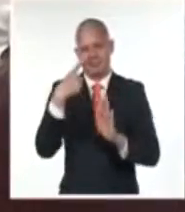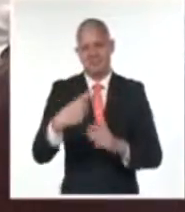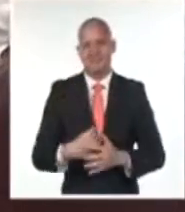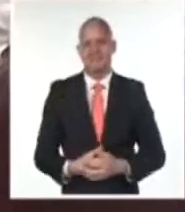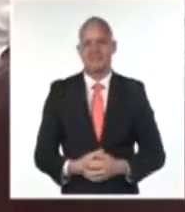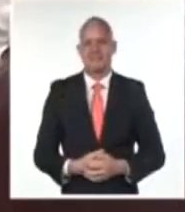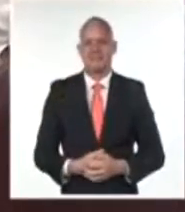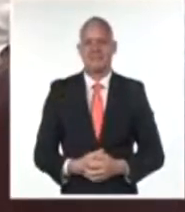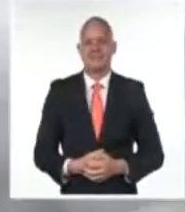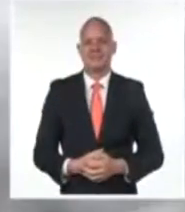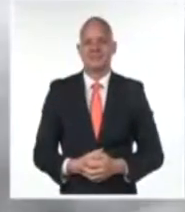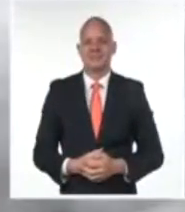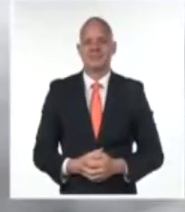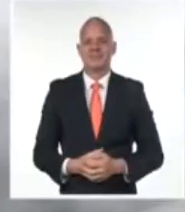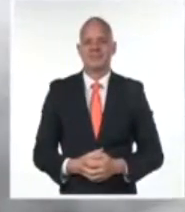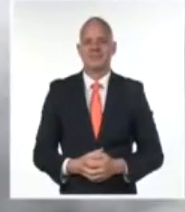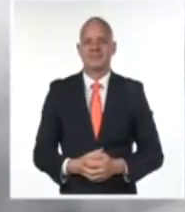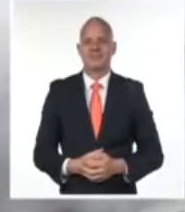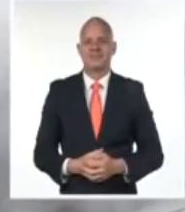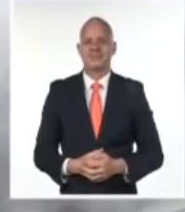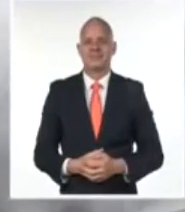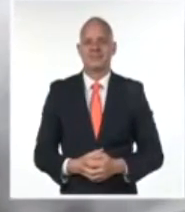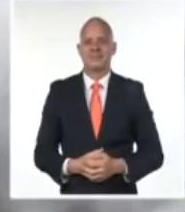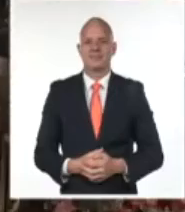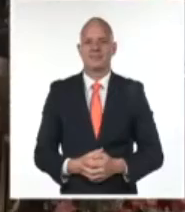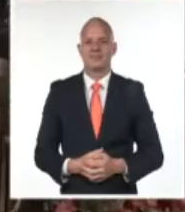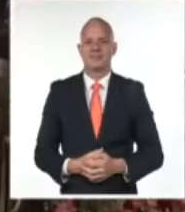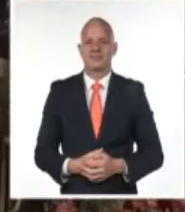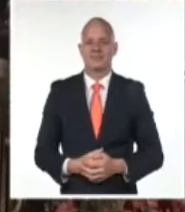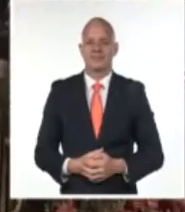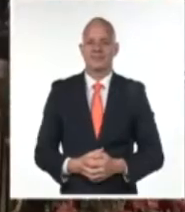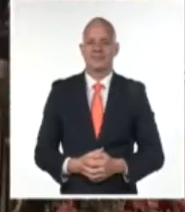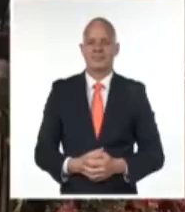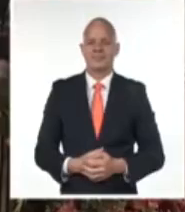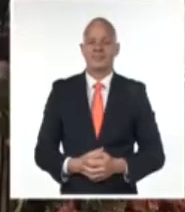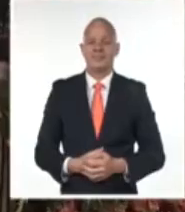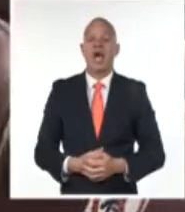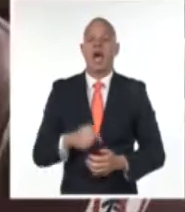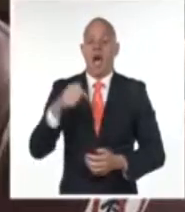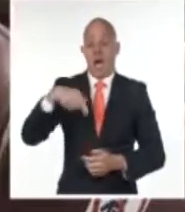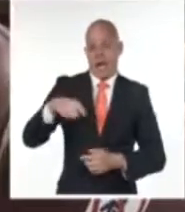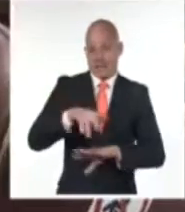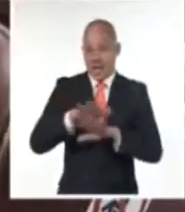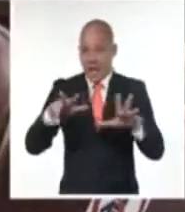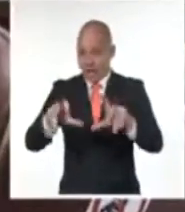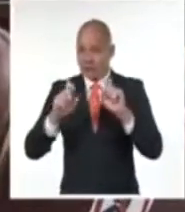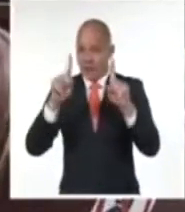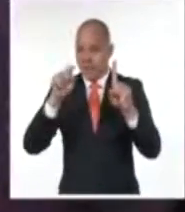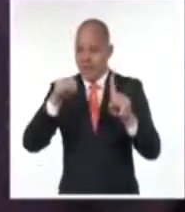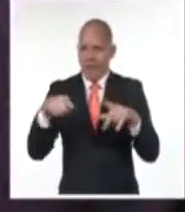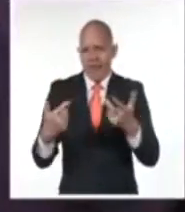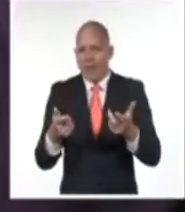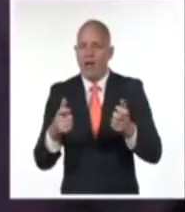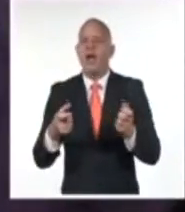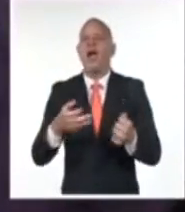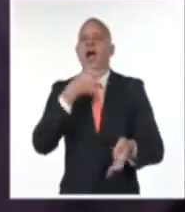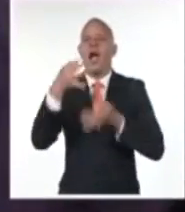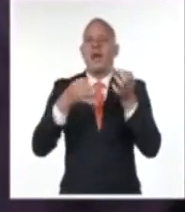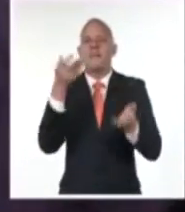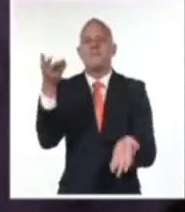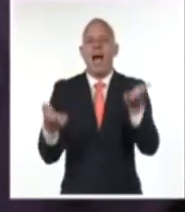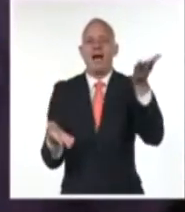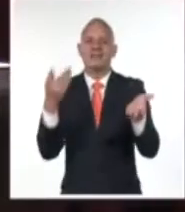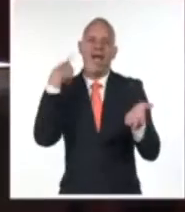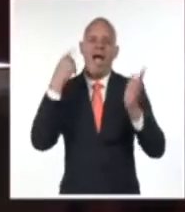En el balance anual del Ministerio de la Construcción correspondiente a 2021, al cual asistieron el viceprimer